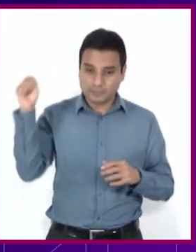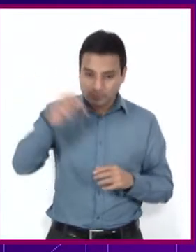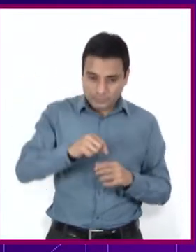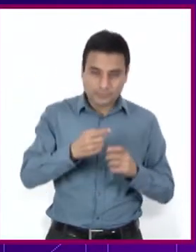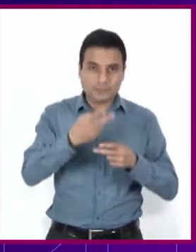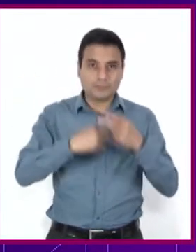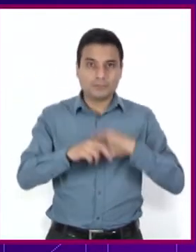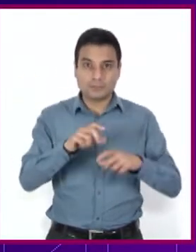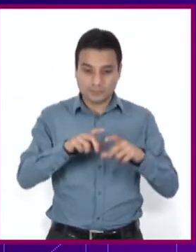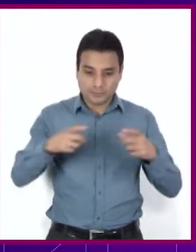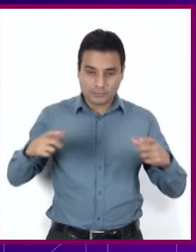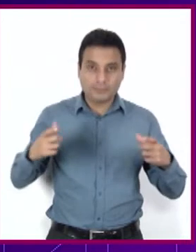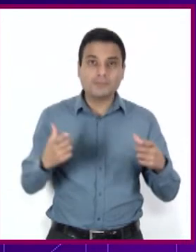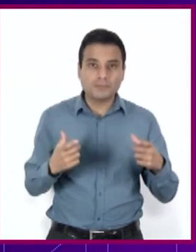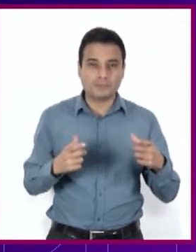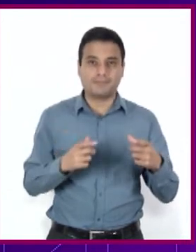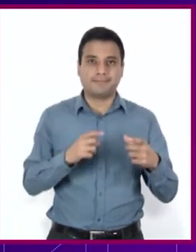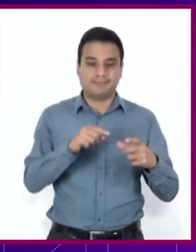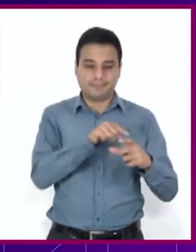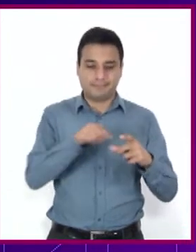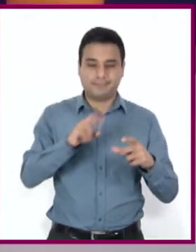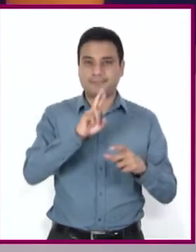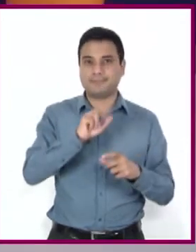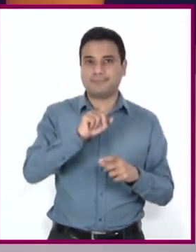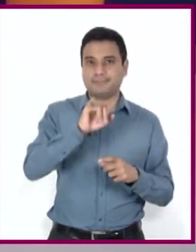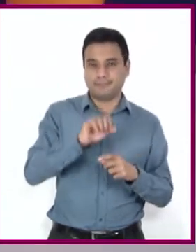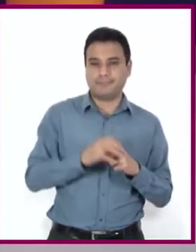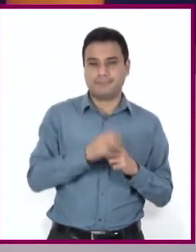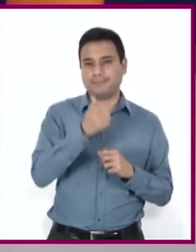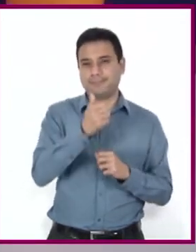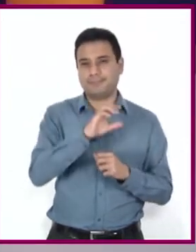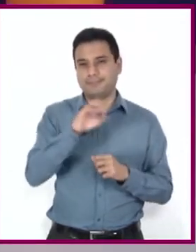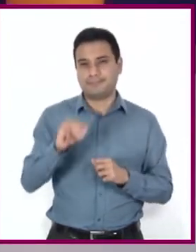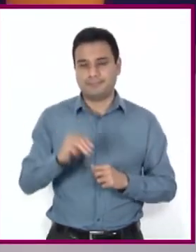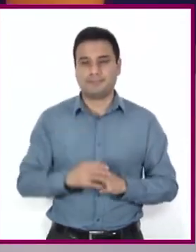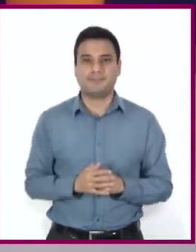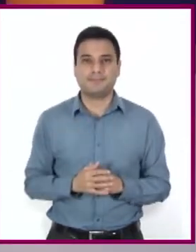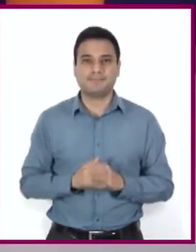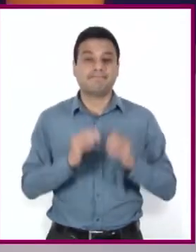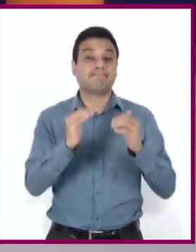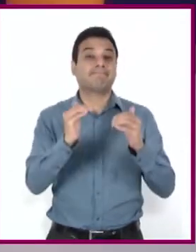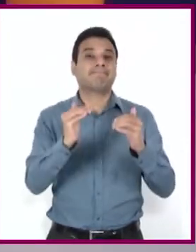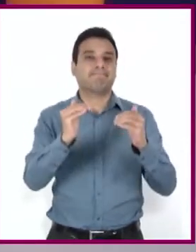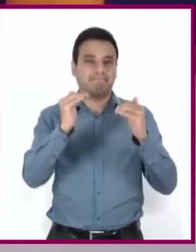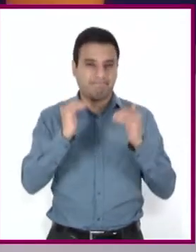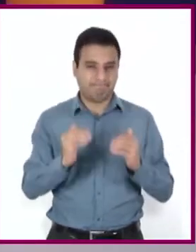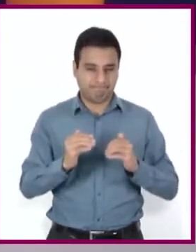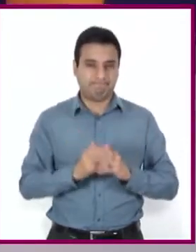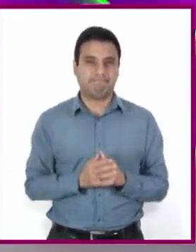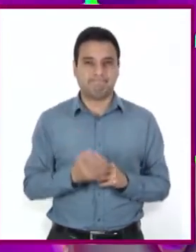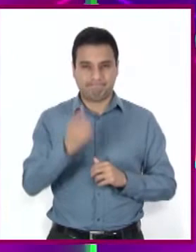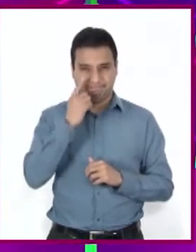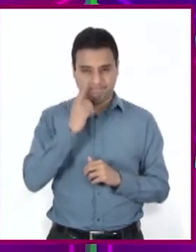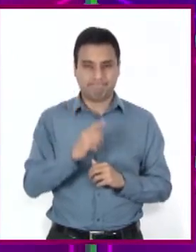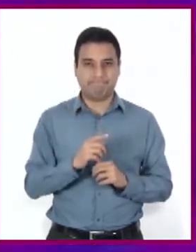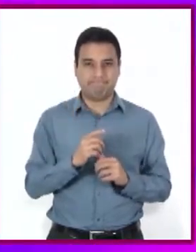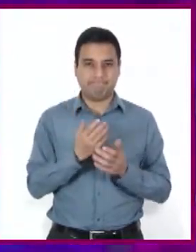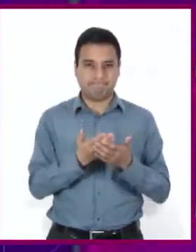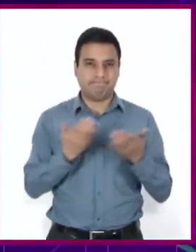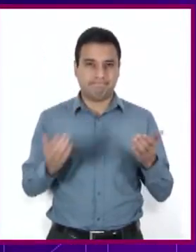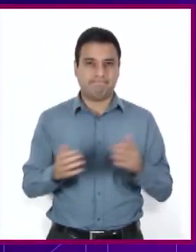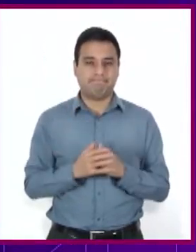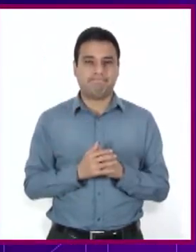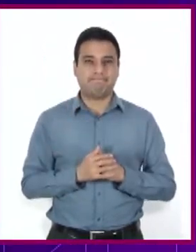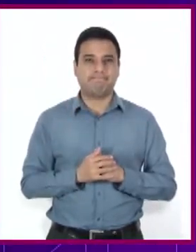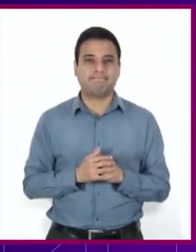círculo con un radio igual a 6 centímetros. Pasemos ahora a la gráfica de esta situación. En la